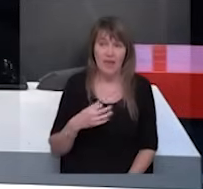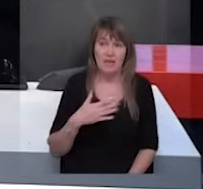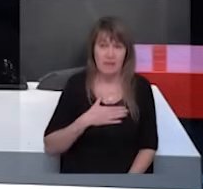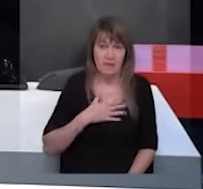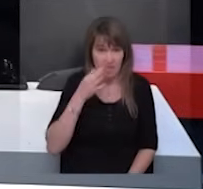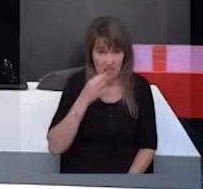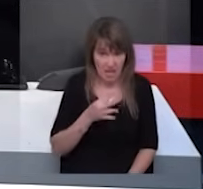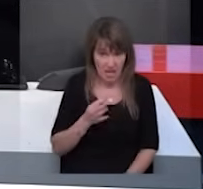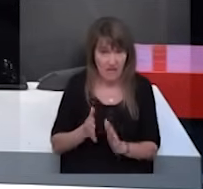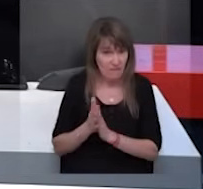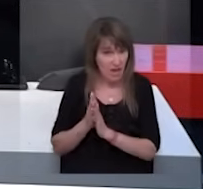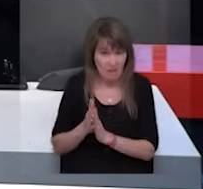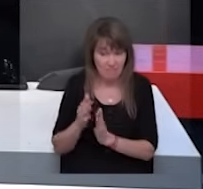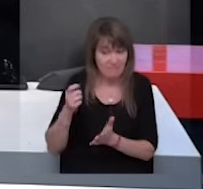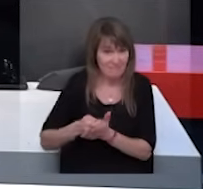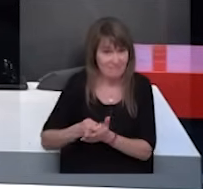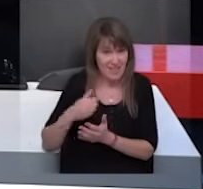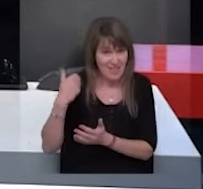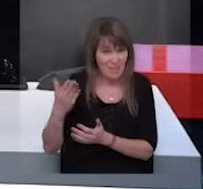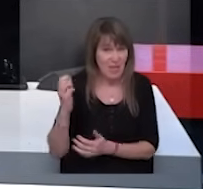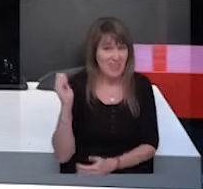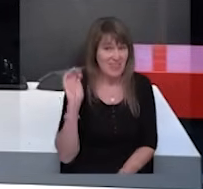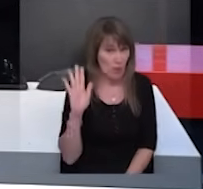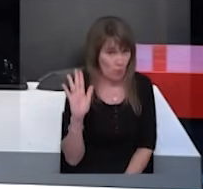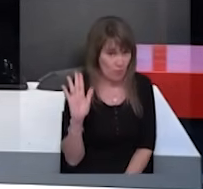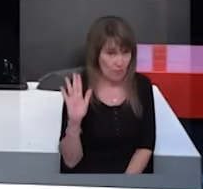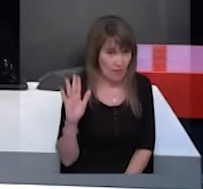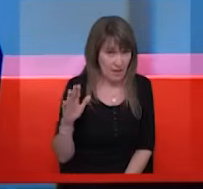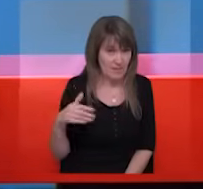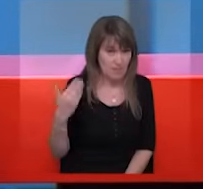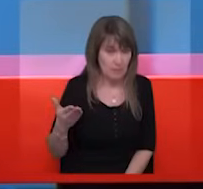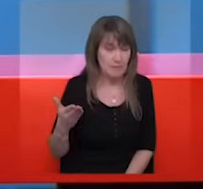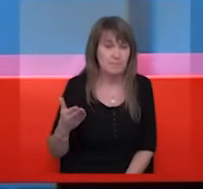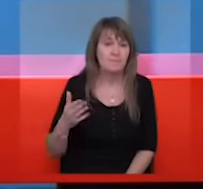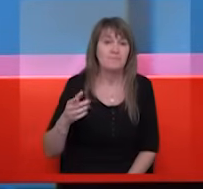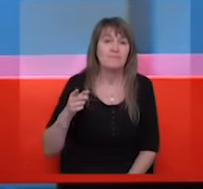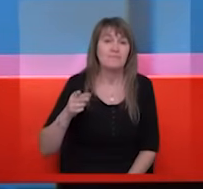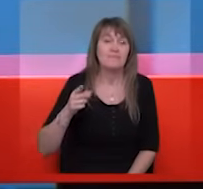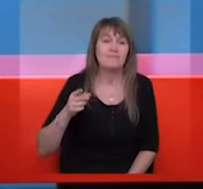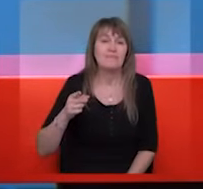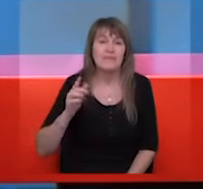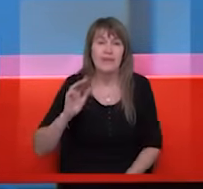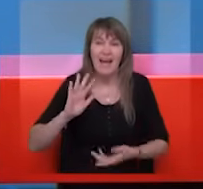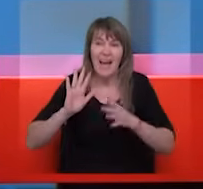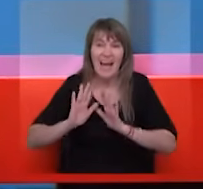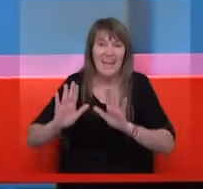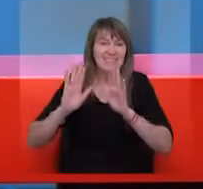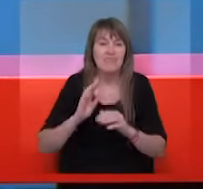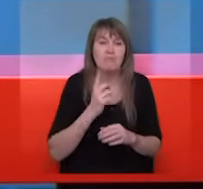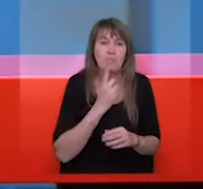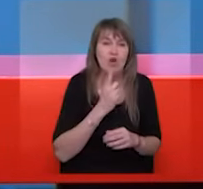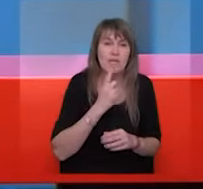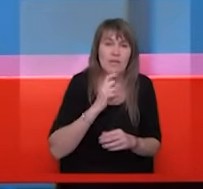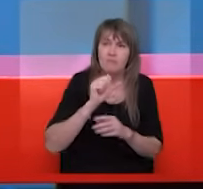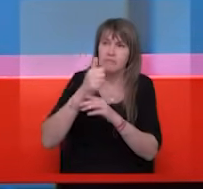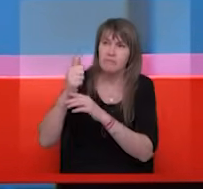tiene costos porque y y porque en el mundo esta esta forma de ser política es exitosa